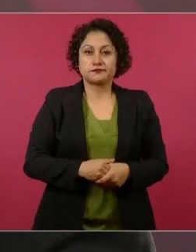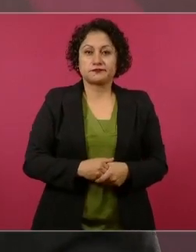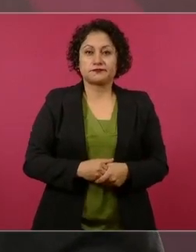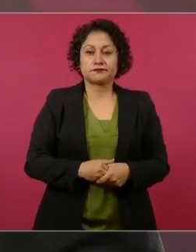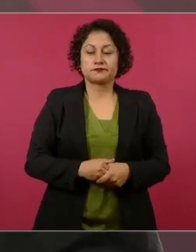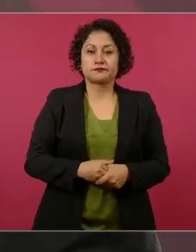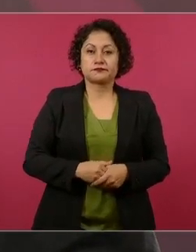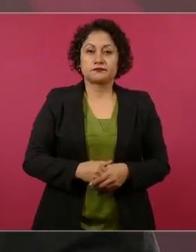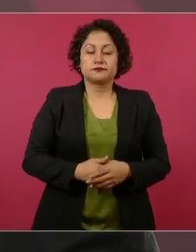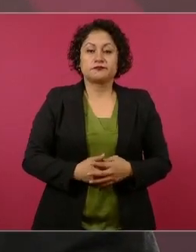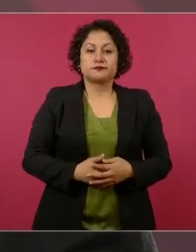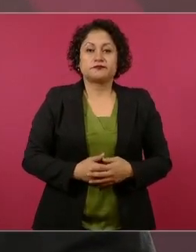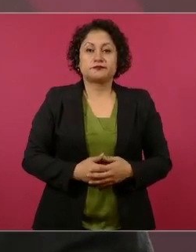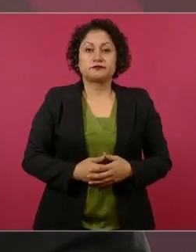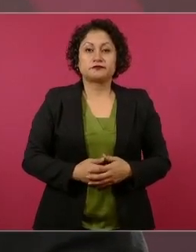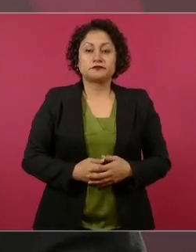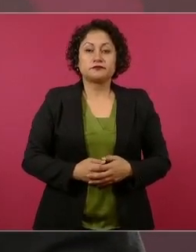Estuvo de